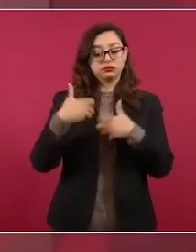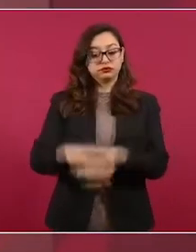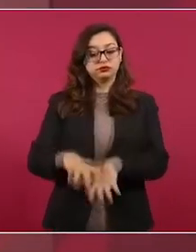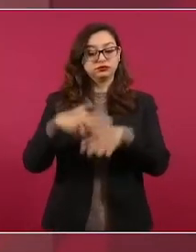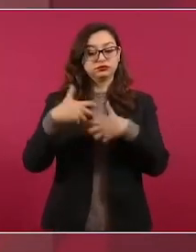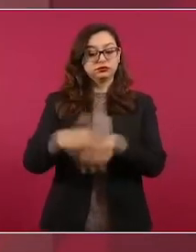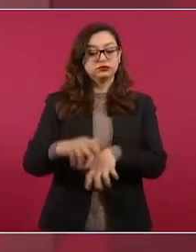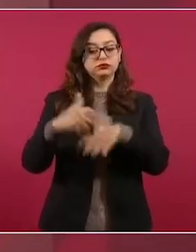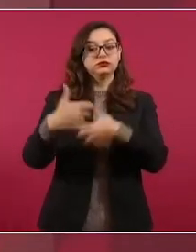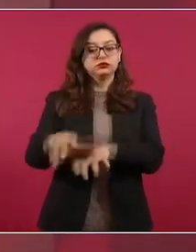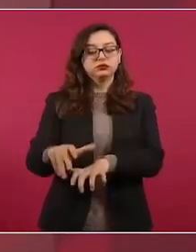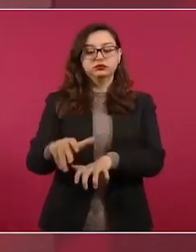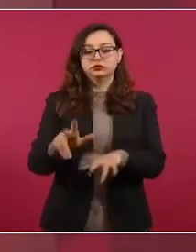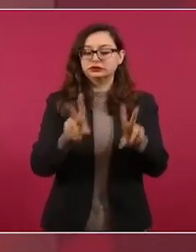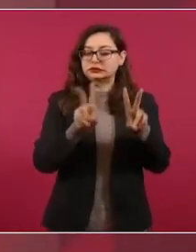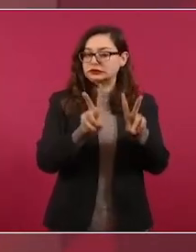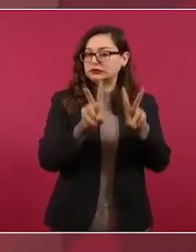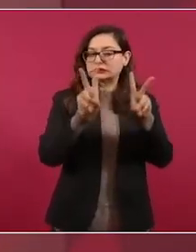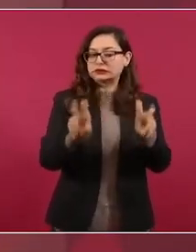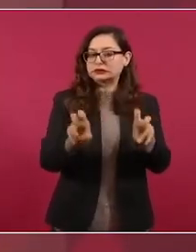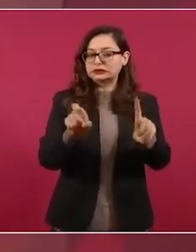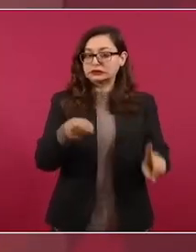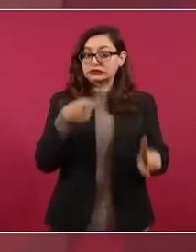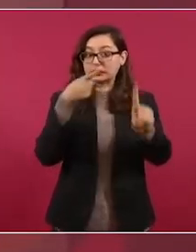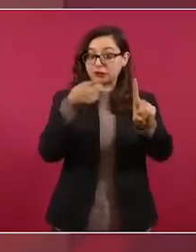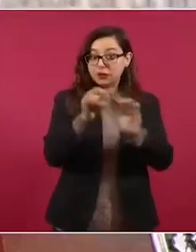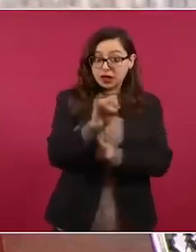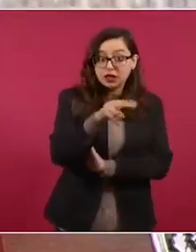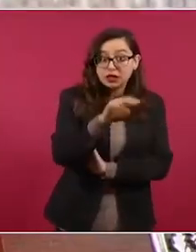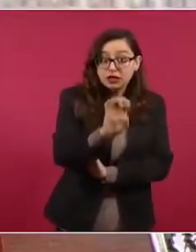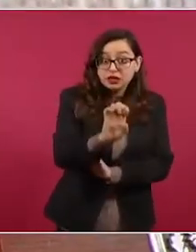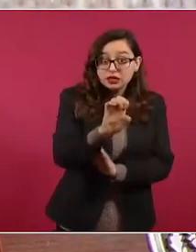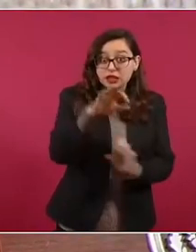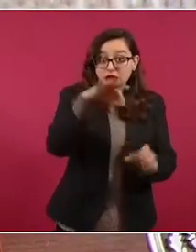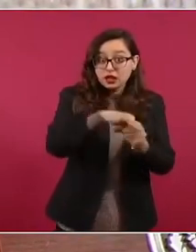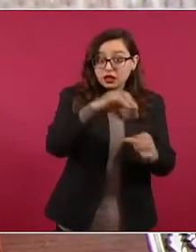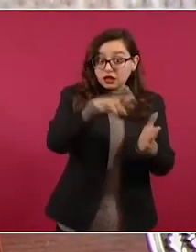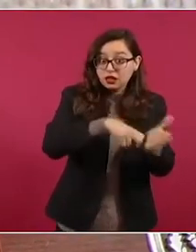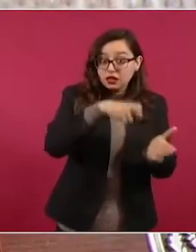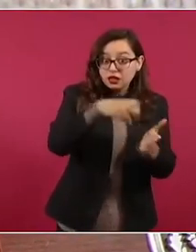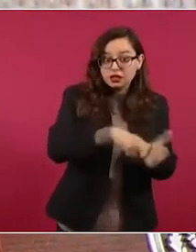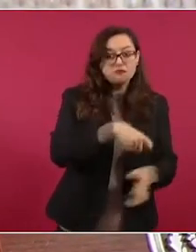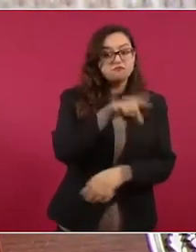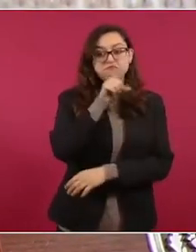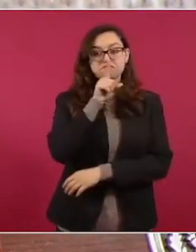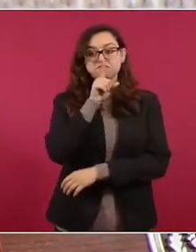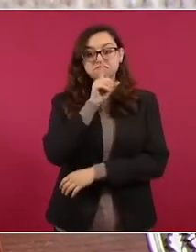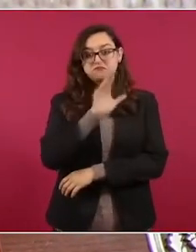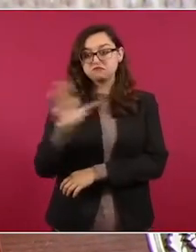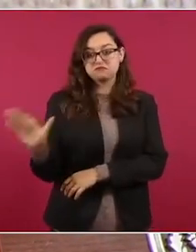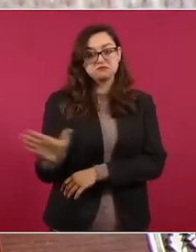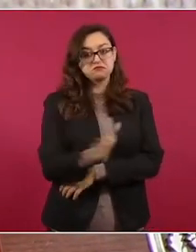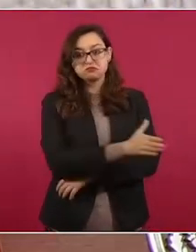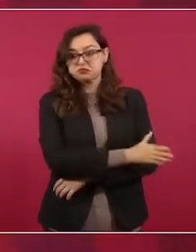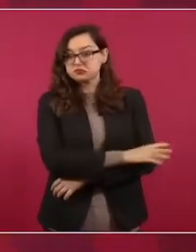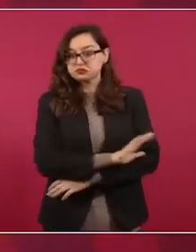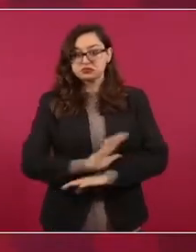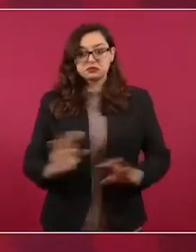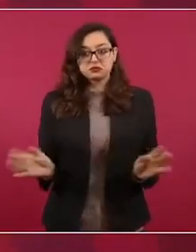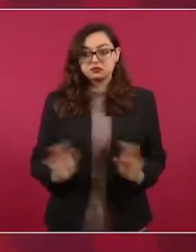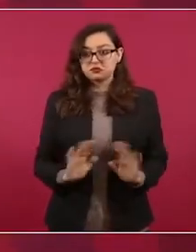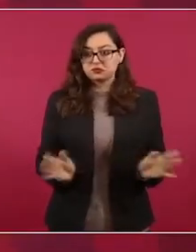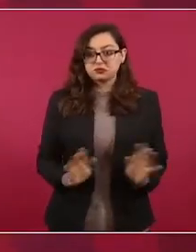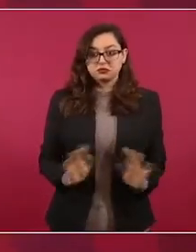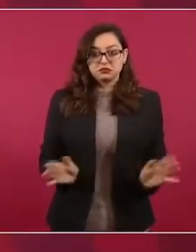para tratar el tema de la reforma electoral. Eso ya está planteado, ya